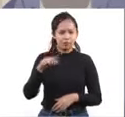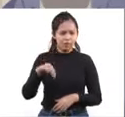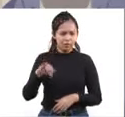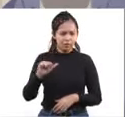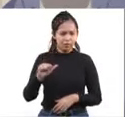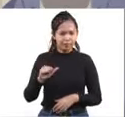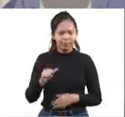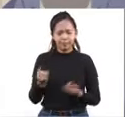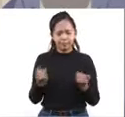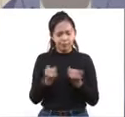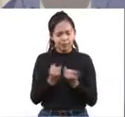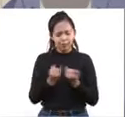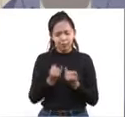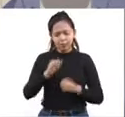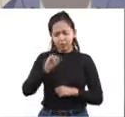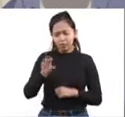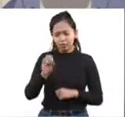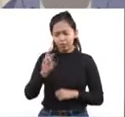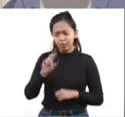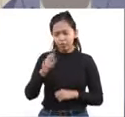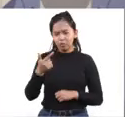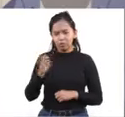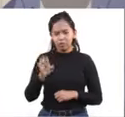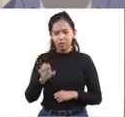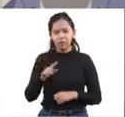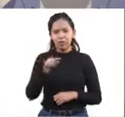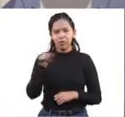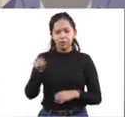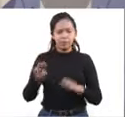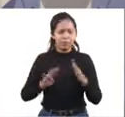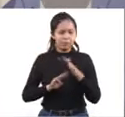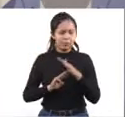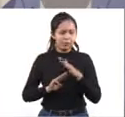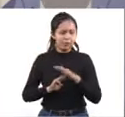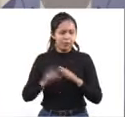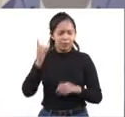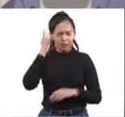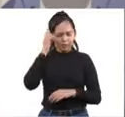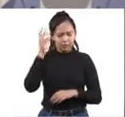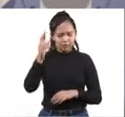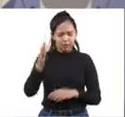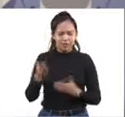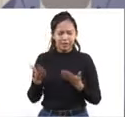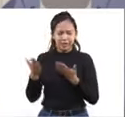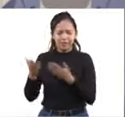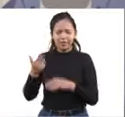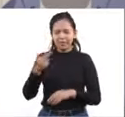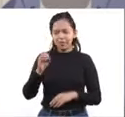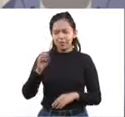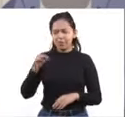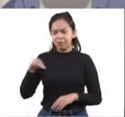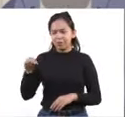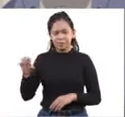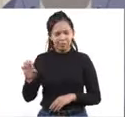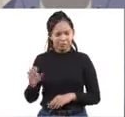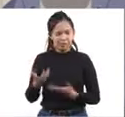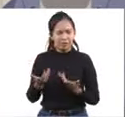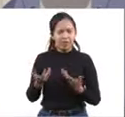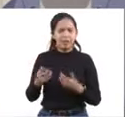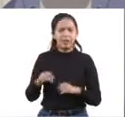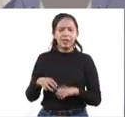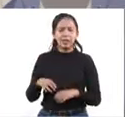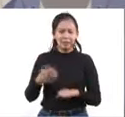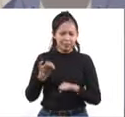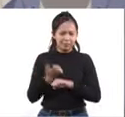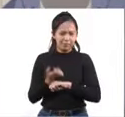Al mismo tiempo, Jorge formó parte de la mesa directiva de la organización Homies Unidos en Los Ángeles, quien se dedica a